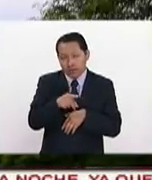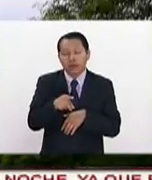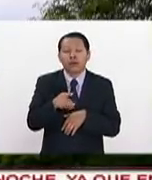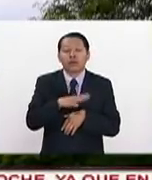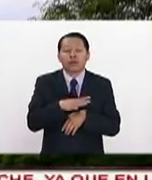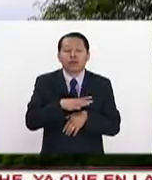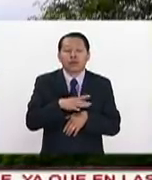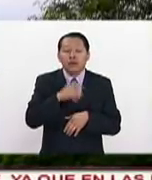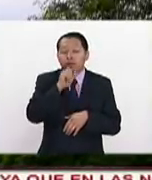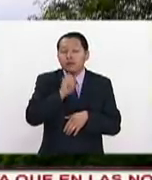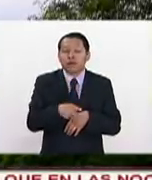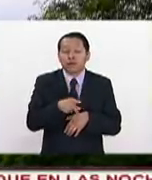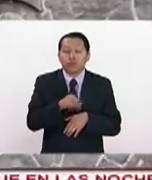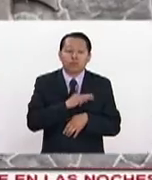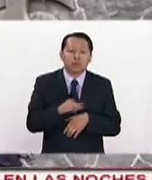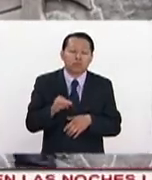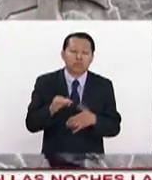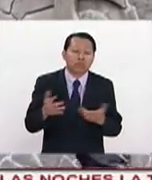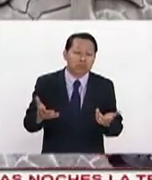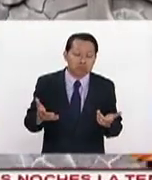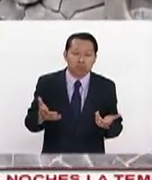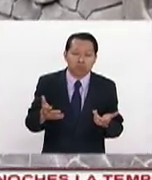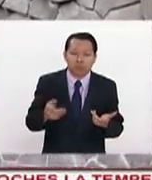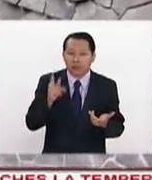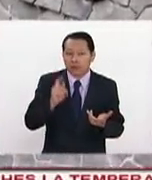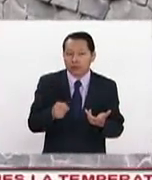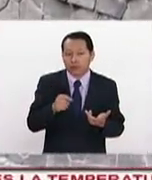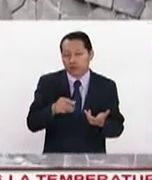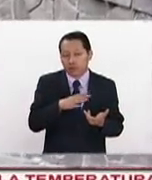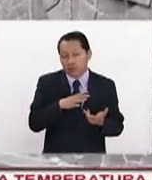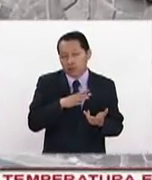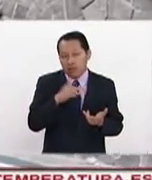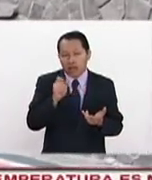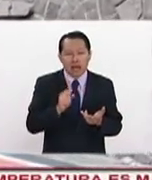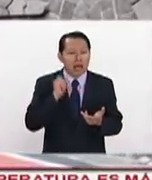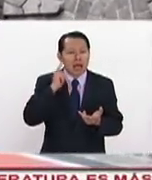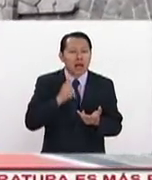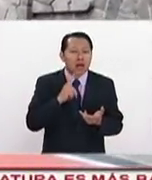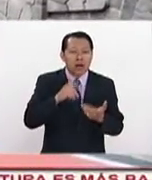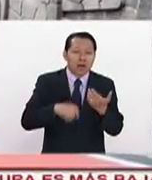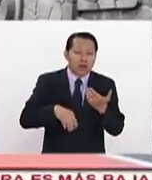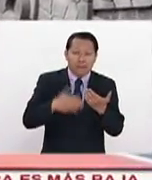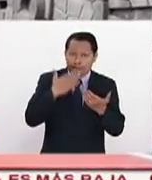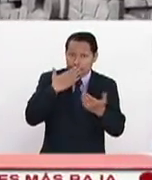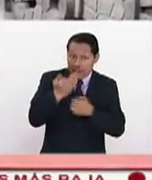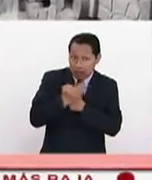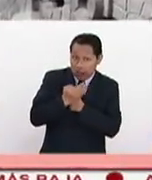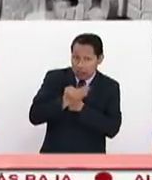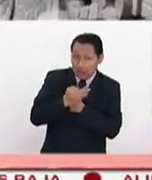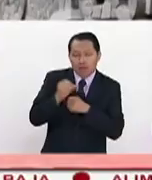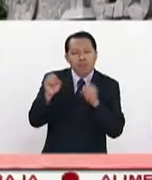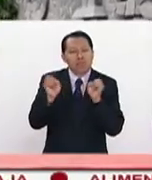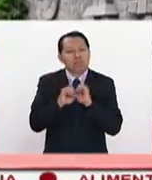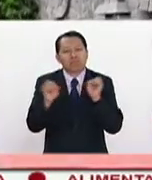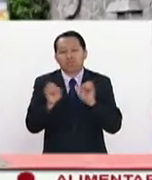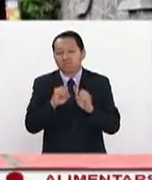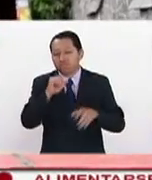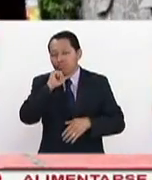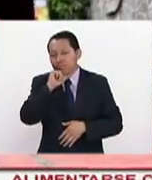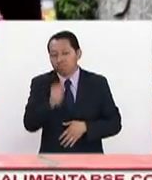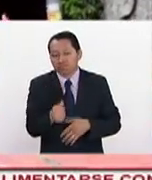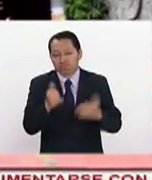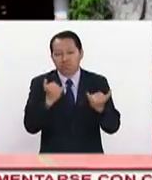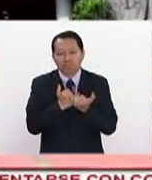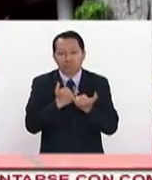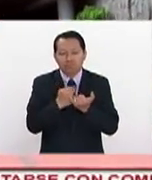legalizada, al igual que el tabaco, pues no produce ni genera ningún buen resultado sobre la personalidad y por supuesto